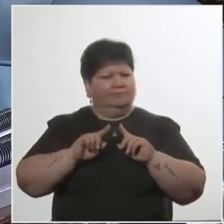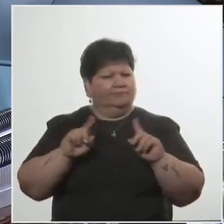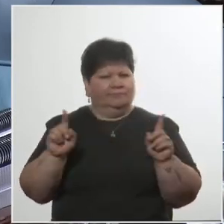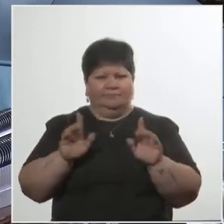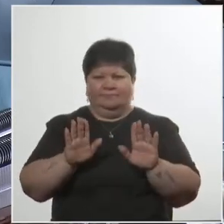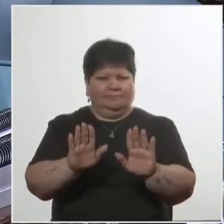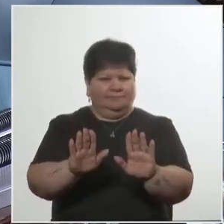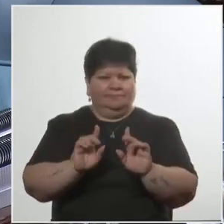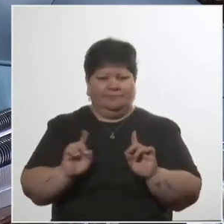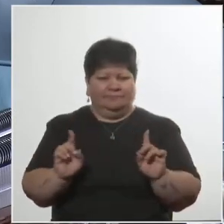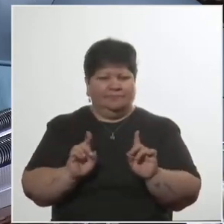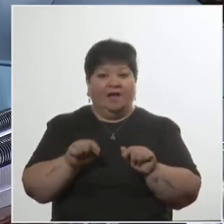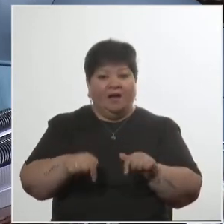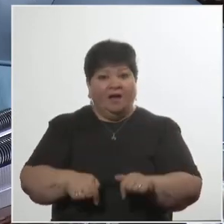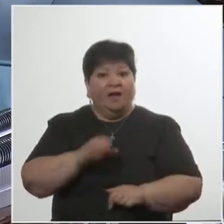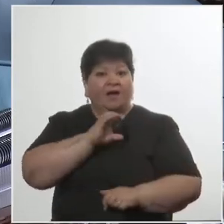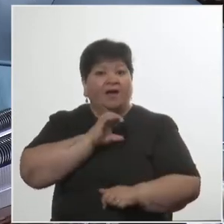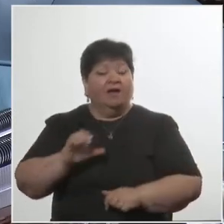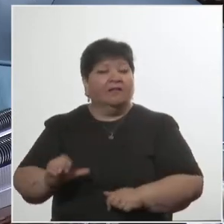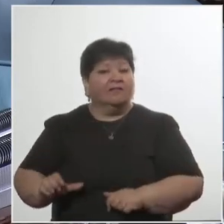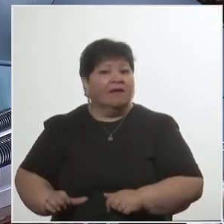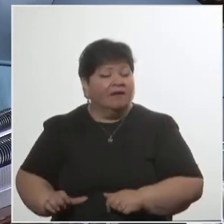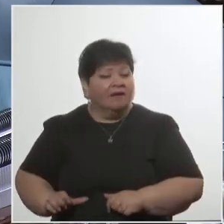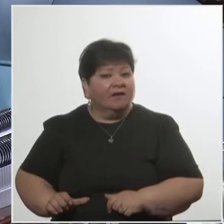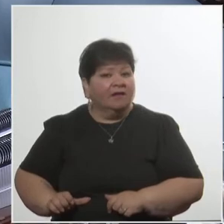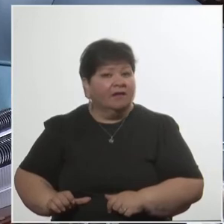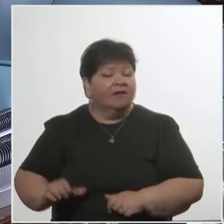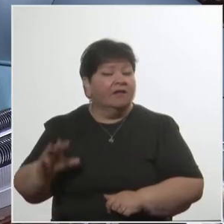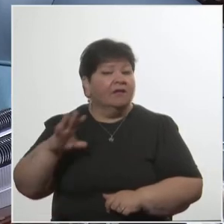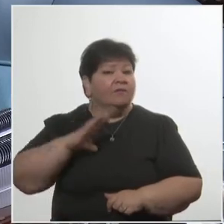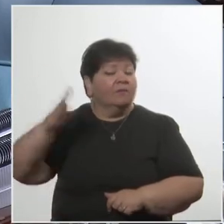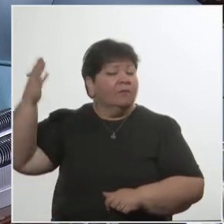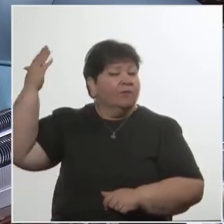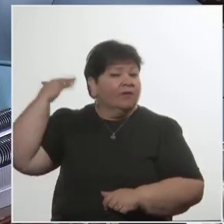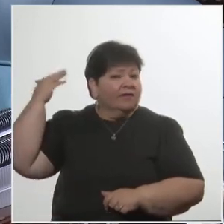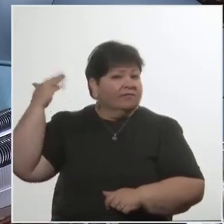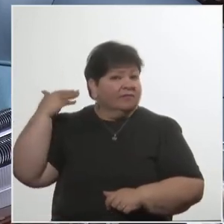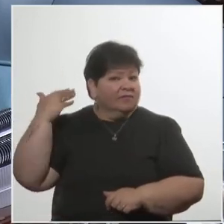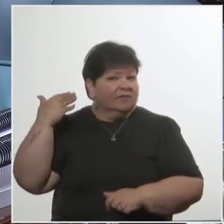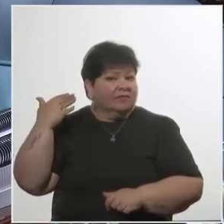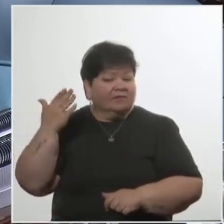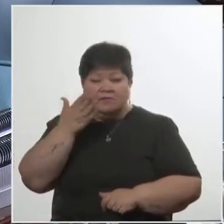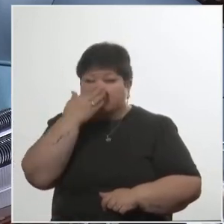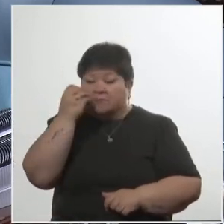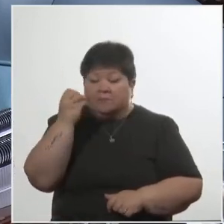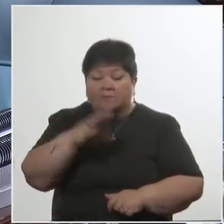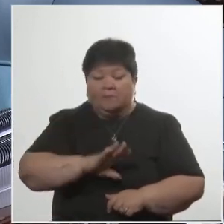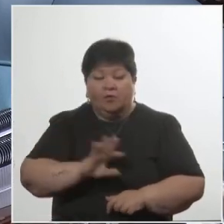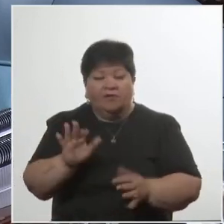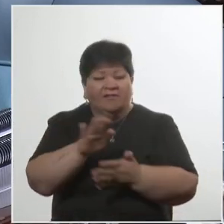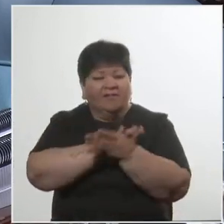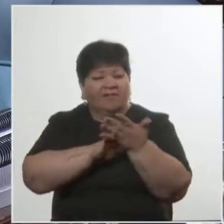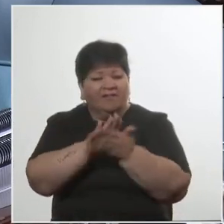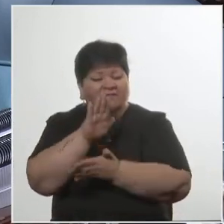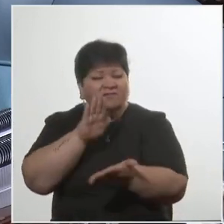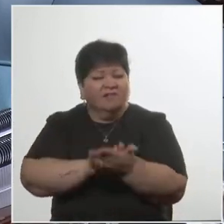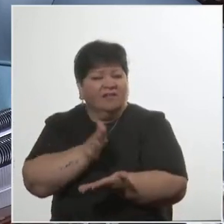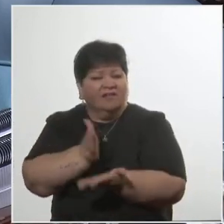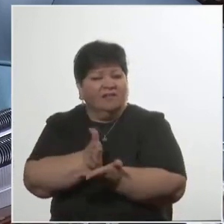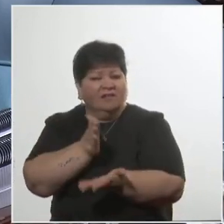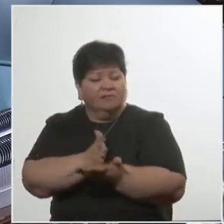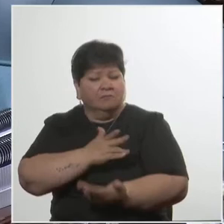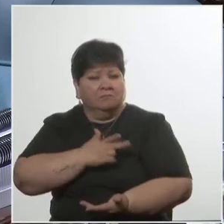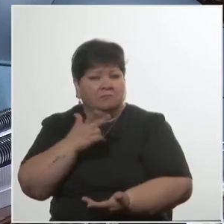en realidad acabó un estado que atropello derechos hubo un estado que